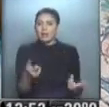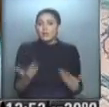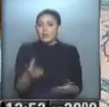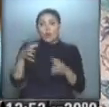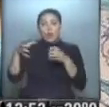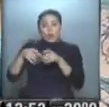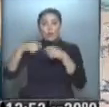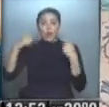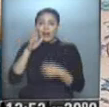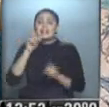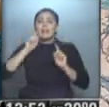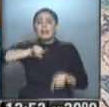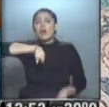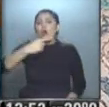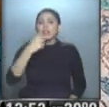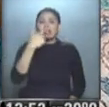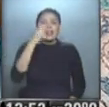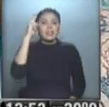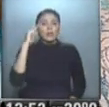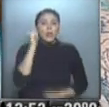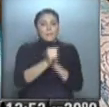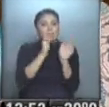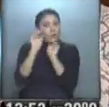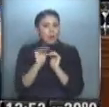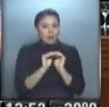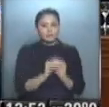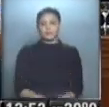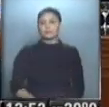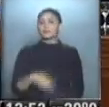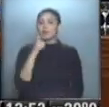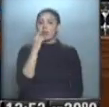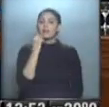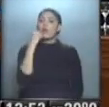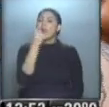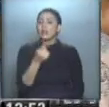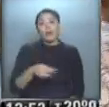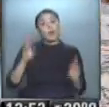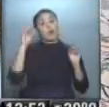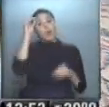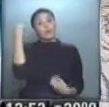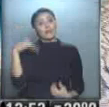Grupo Clarín, a las otras 39 empresas también. La última. Menos mal.